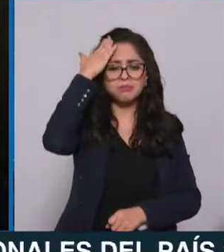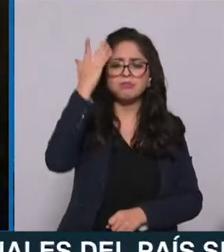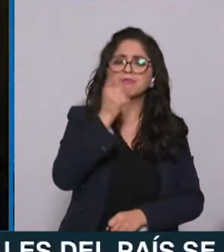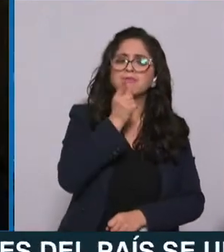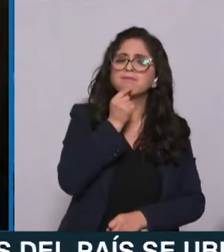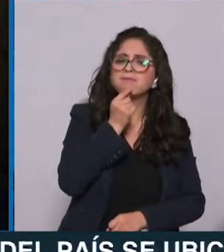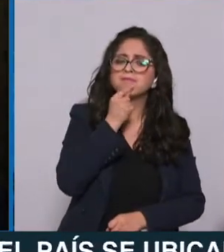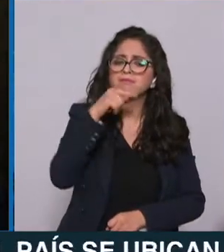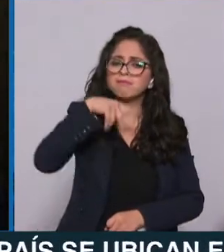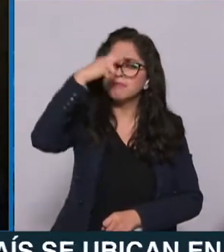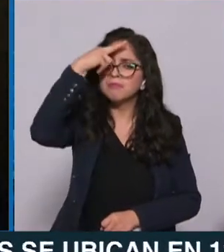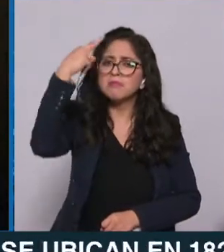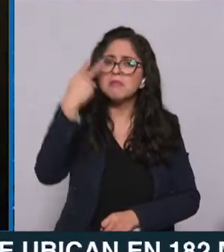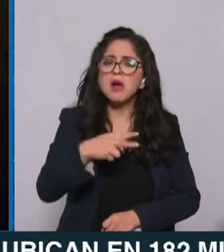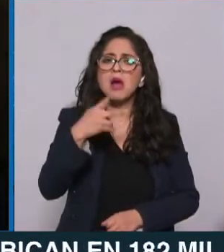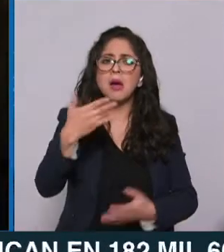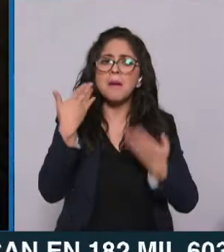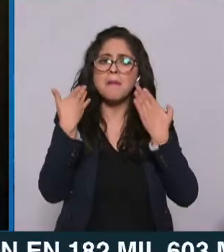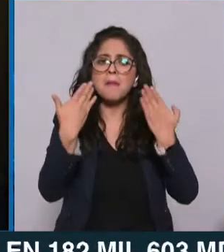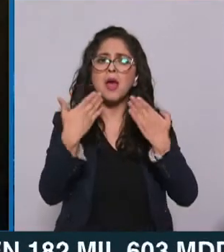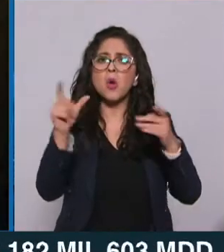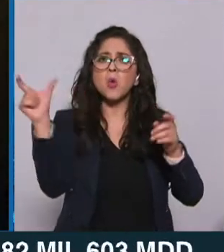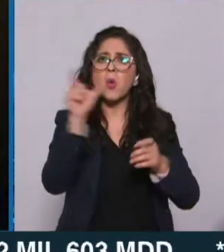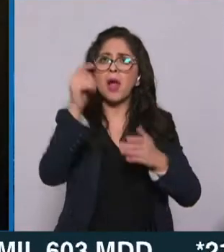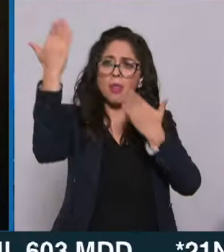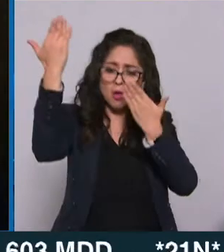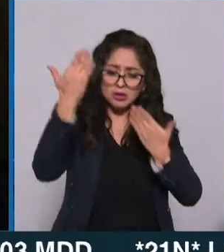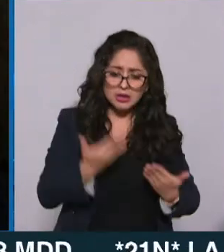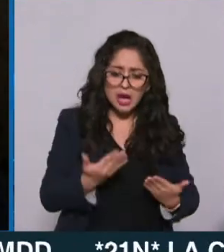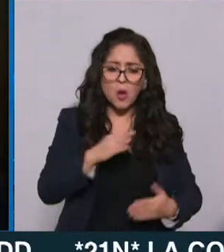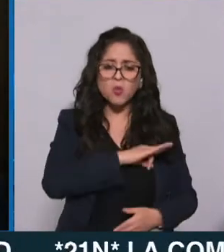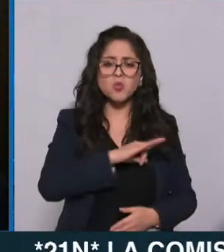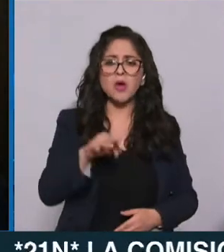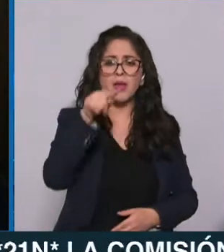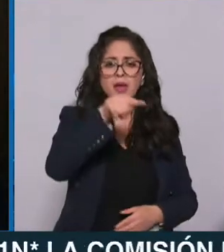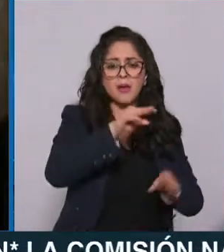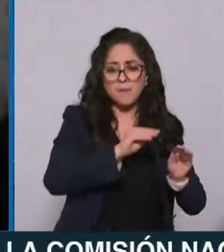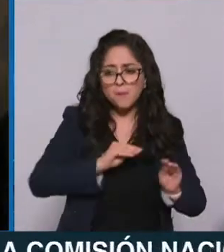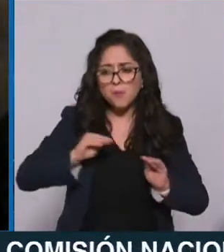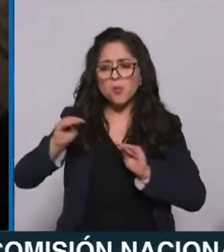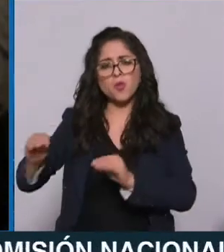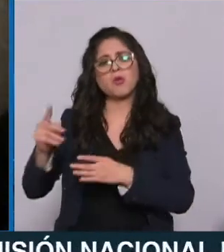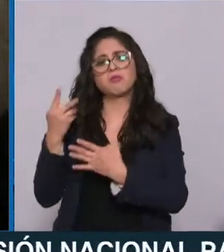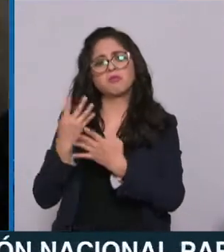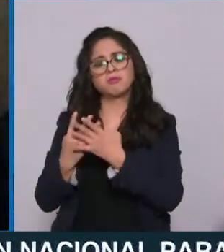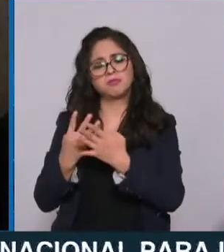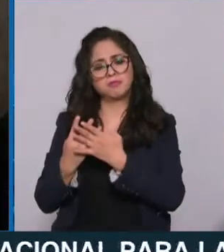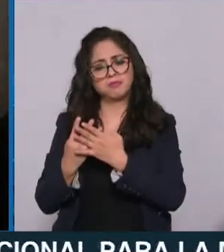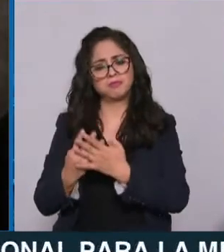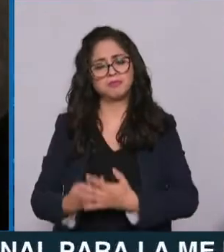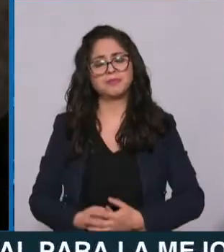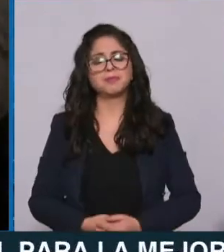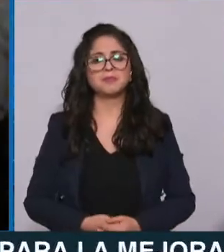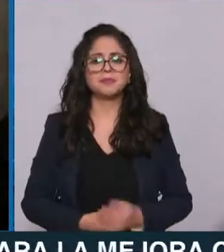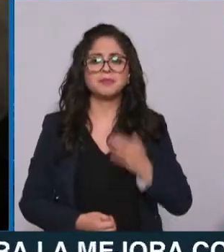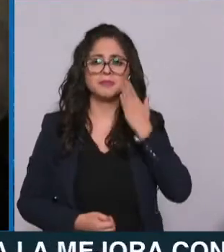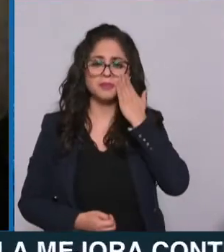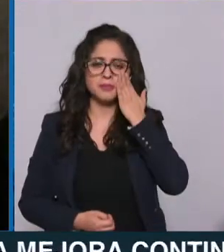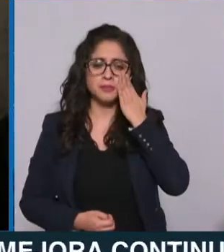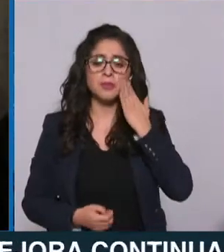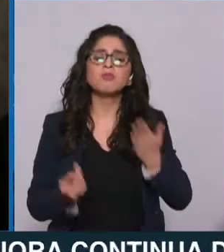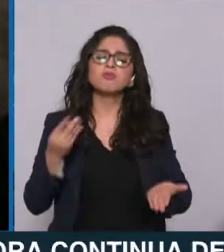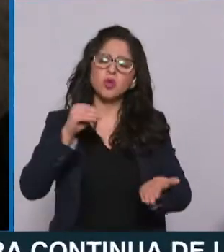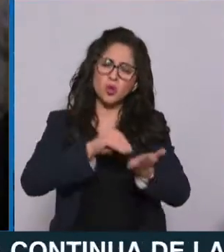cantar victoria al tenerlo tras las rejas, ¿no? Todavía falta mucho, y hay algunas preguntas que yo creo que